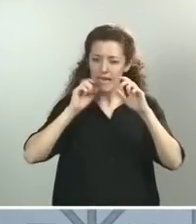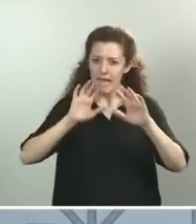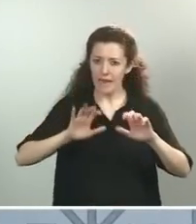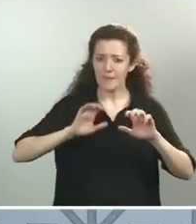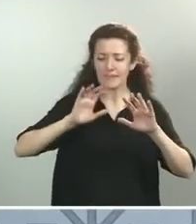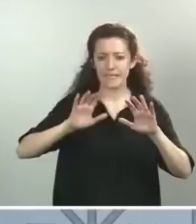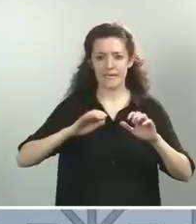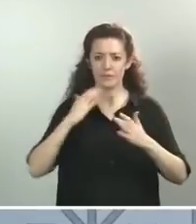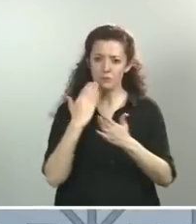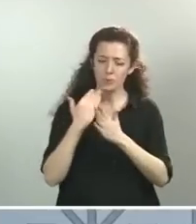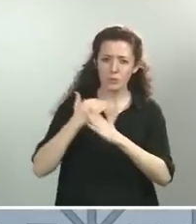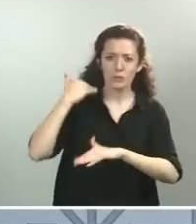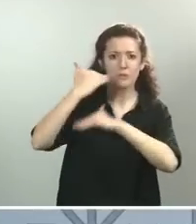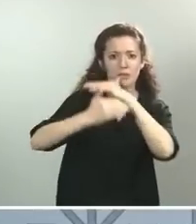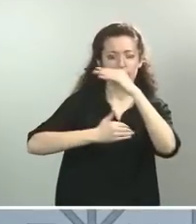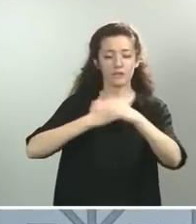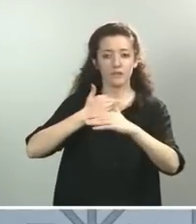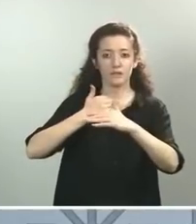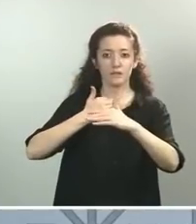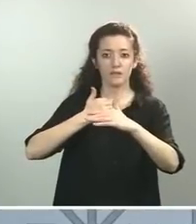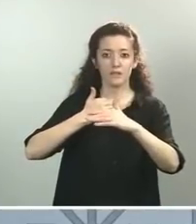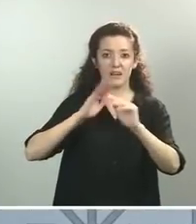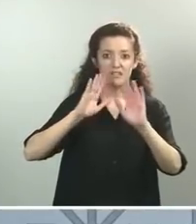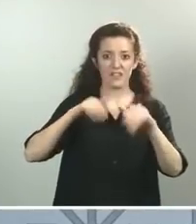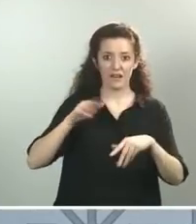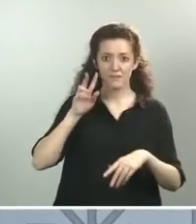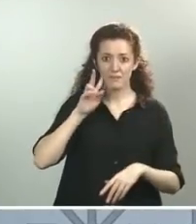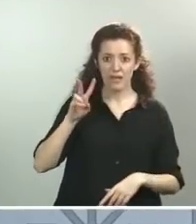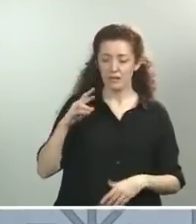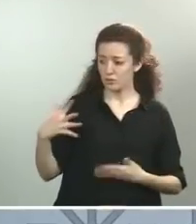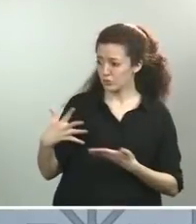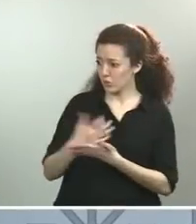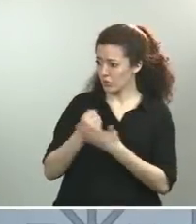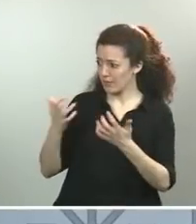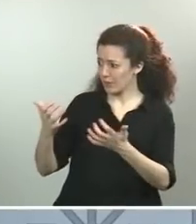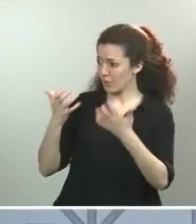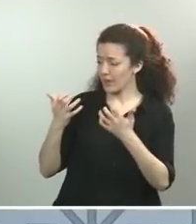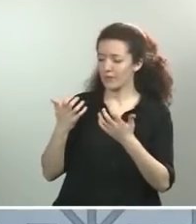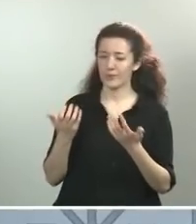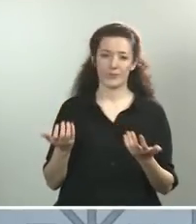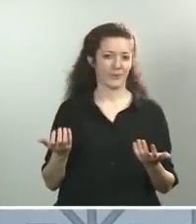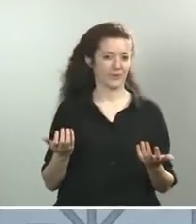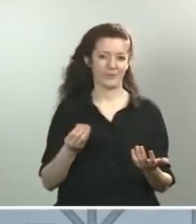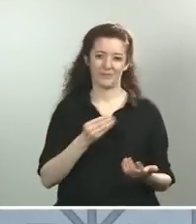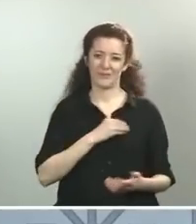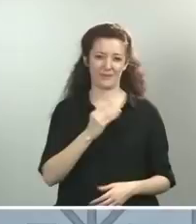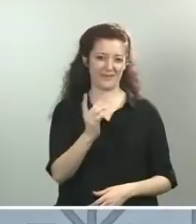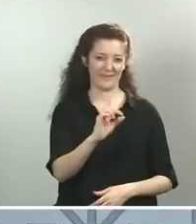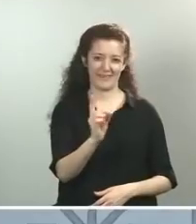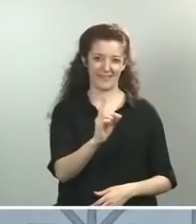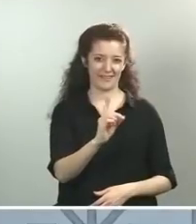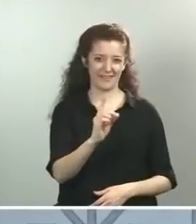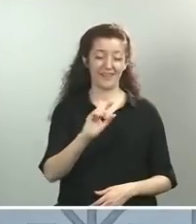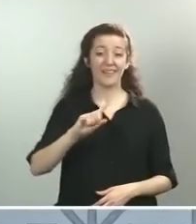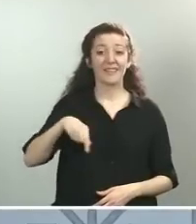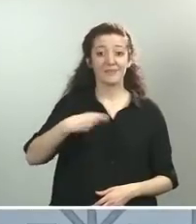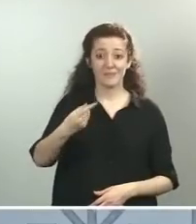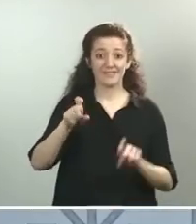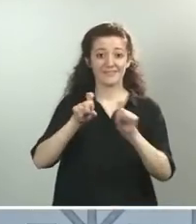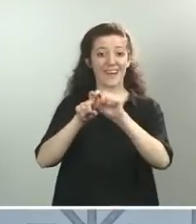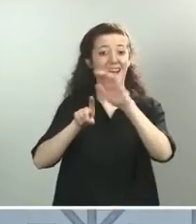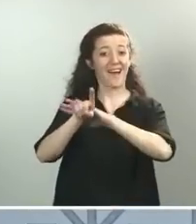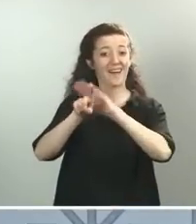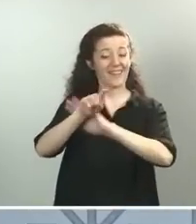que, por certo, ademais, logo tendría que ser evaluado polas agencias de calidad universitaria. Por tanto, confianza,